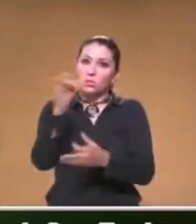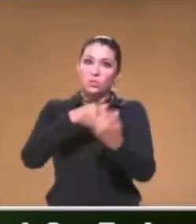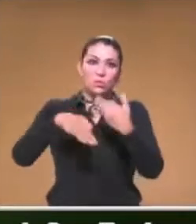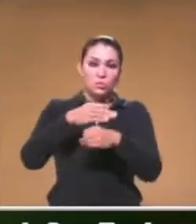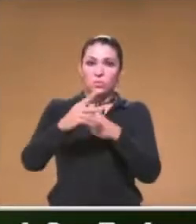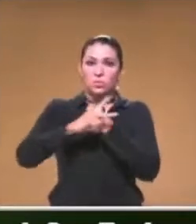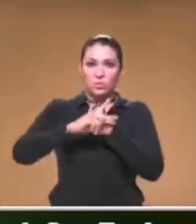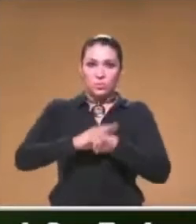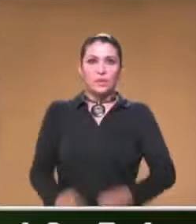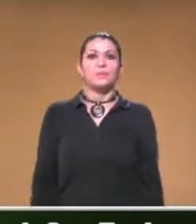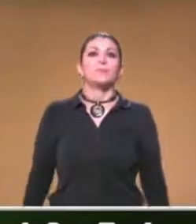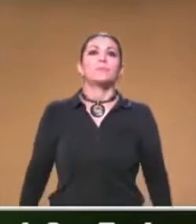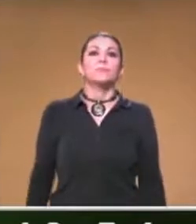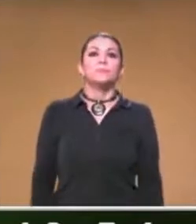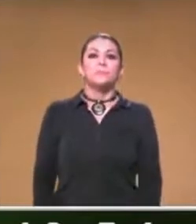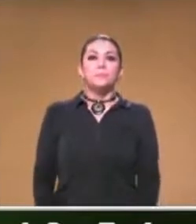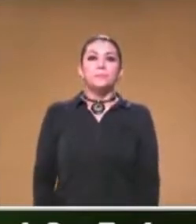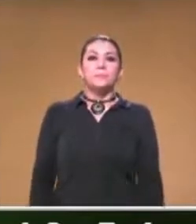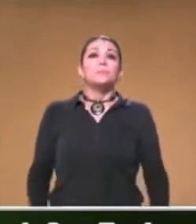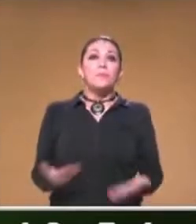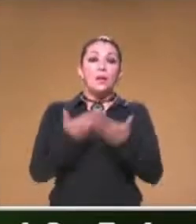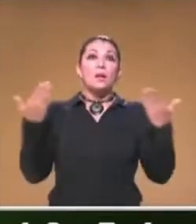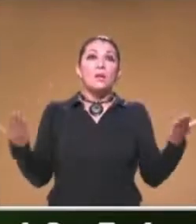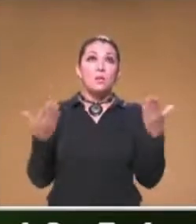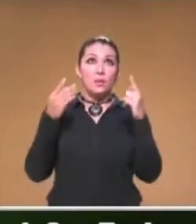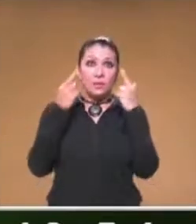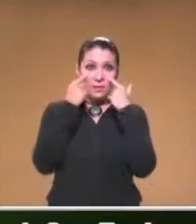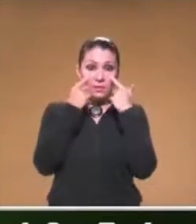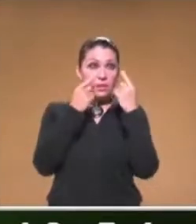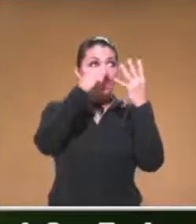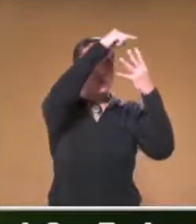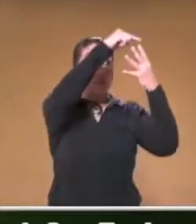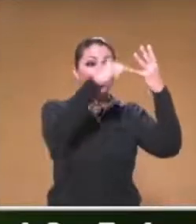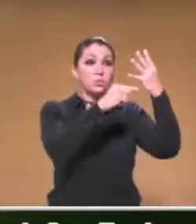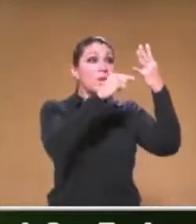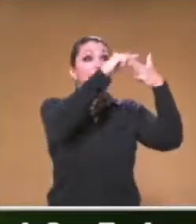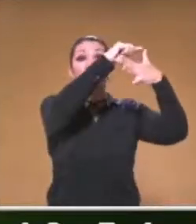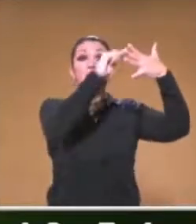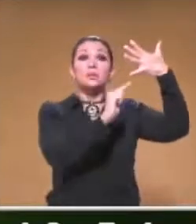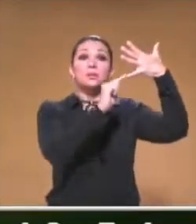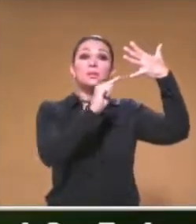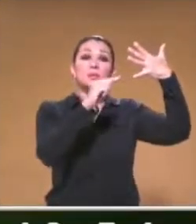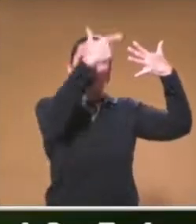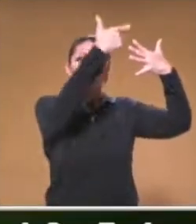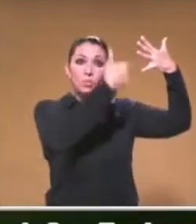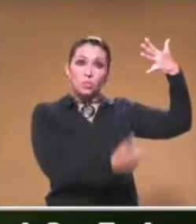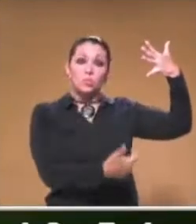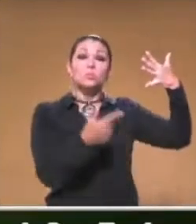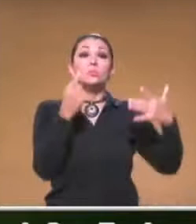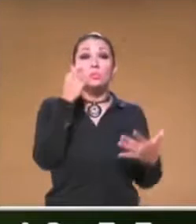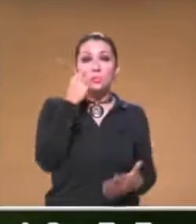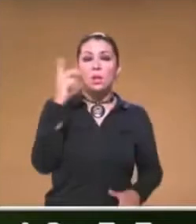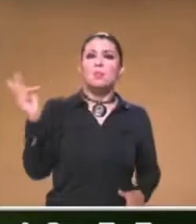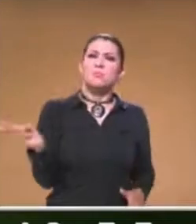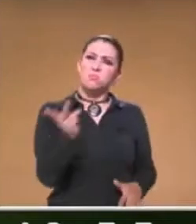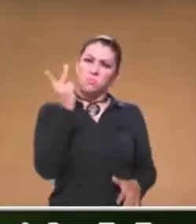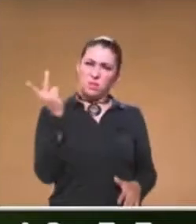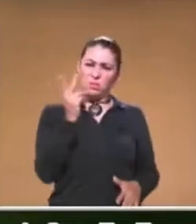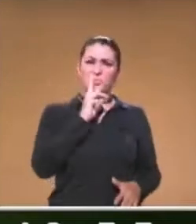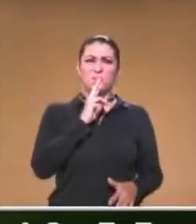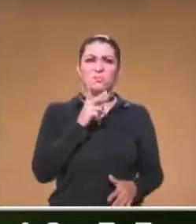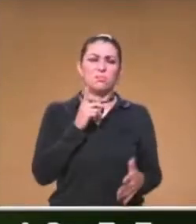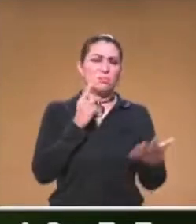¿Listo? Vamos a revisar rápidamente estos 4 indicadores, 5 indicadores. La pregunta de inicio, respondiste